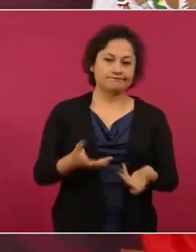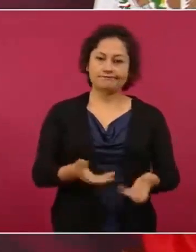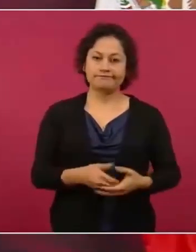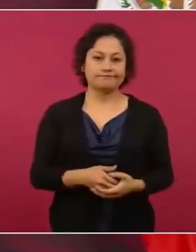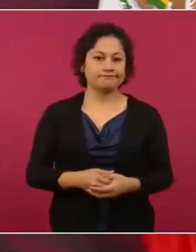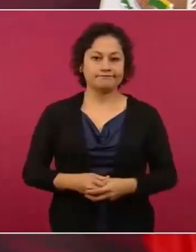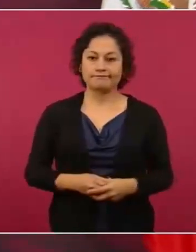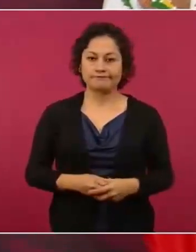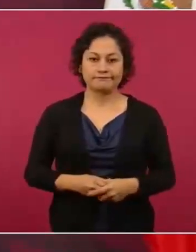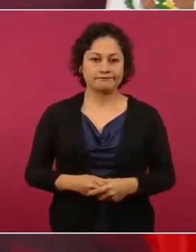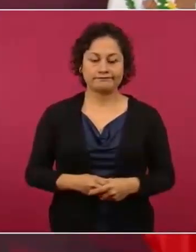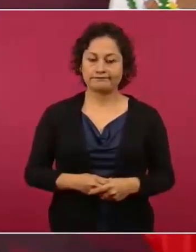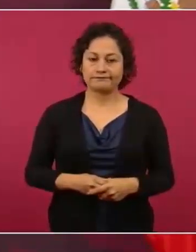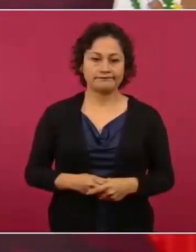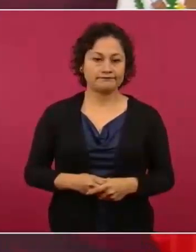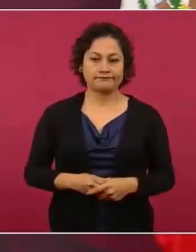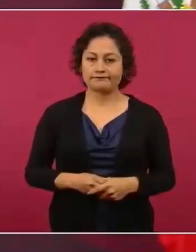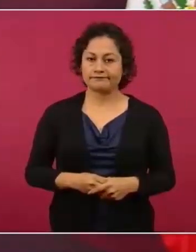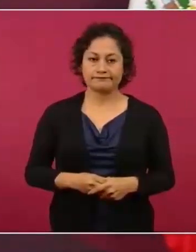No hay